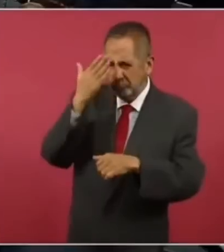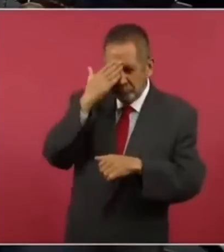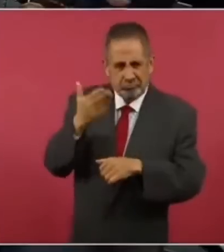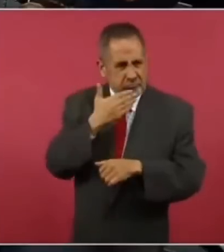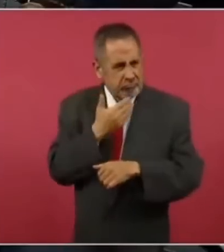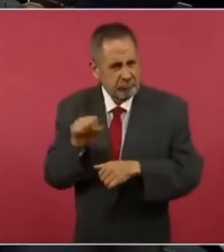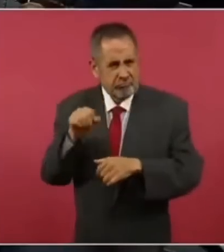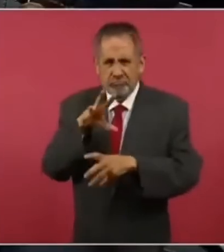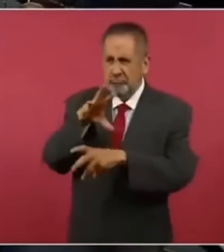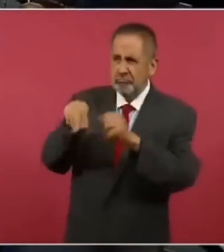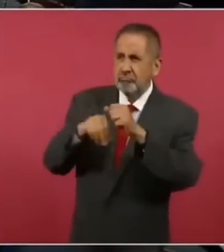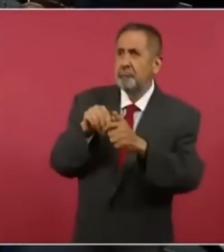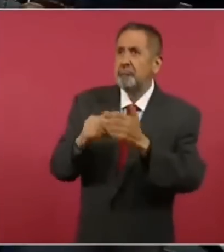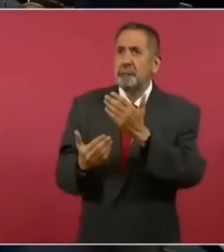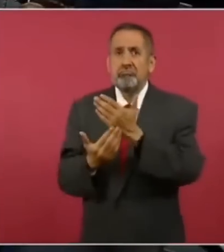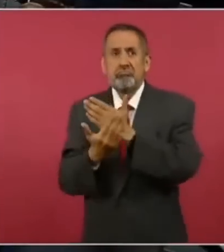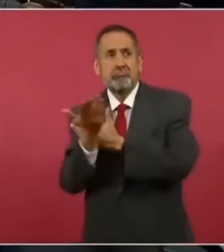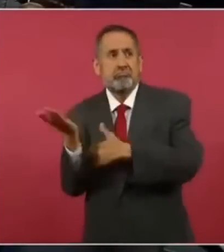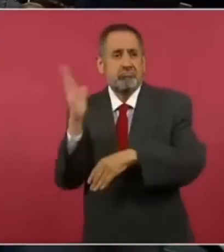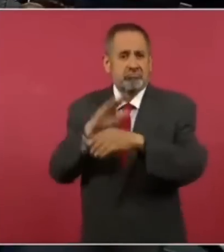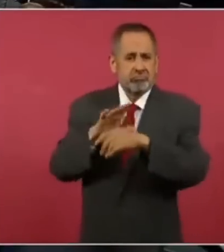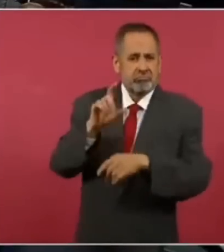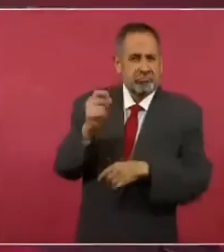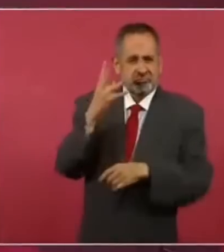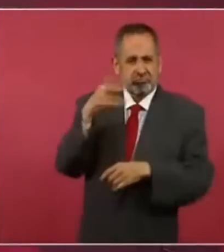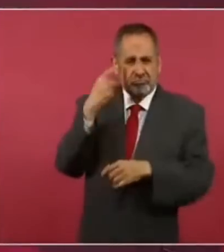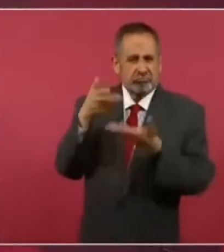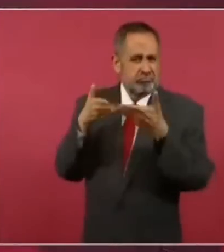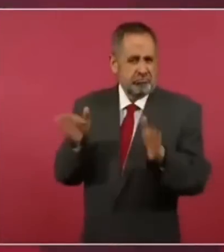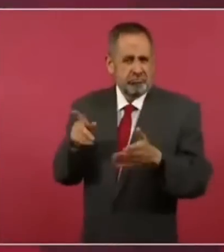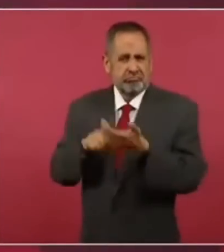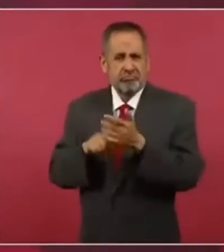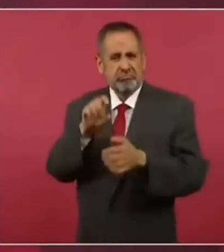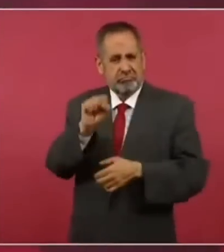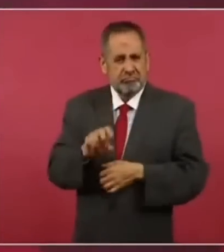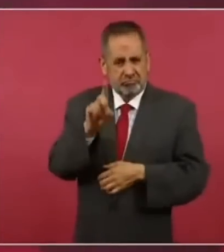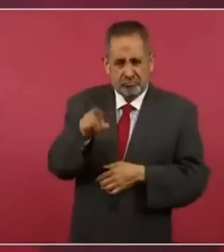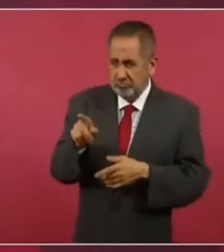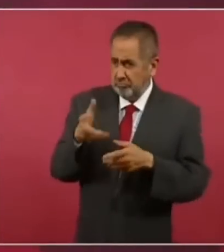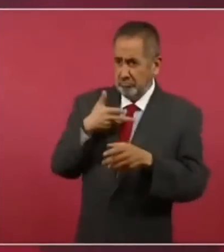si está de día y de noche y también los fines de semana,